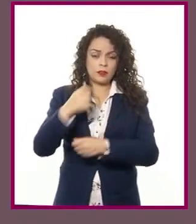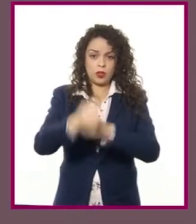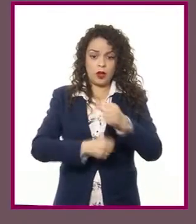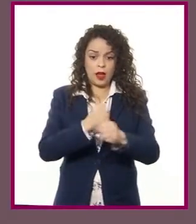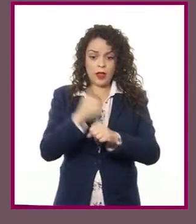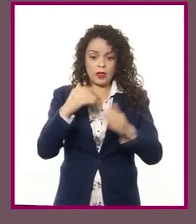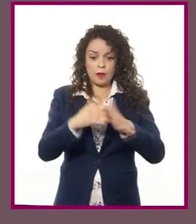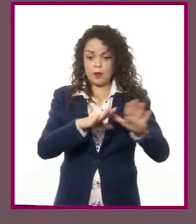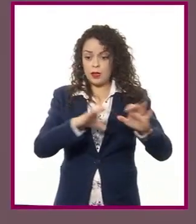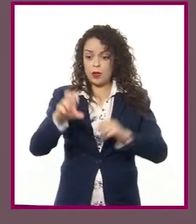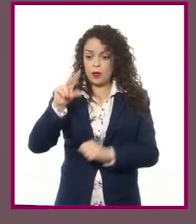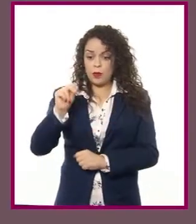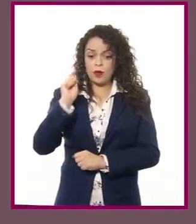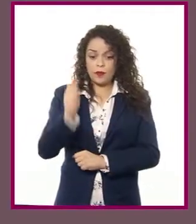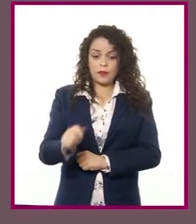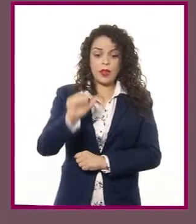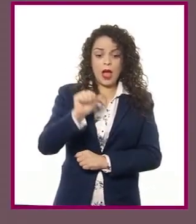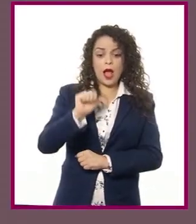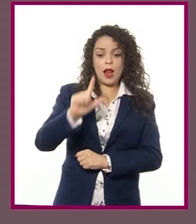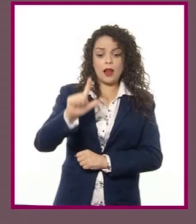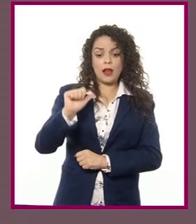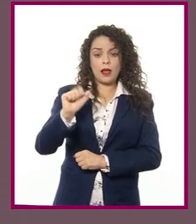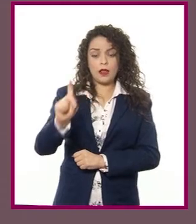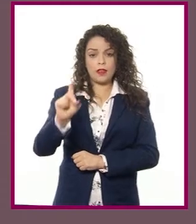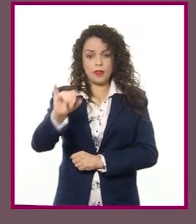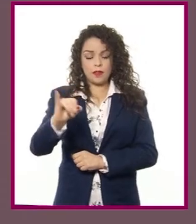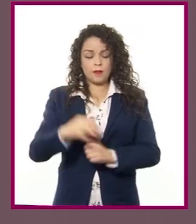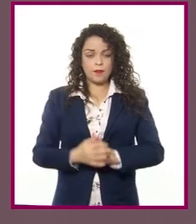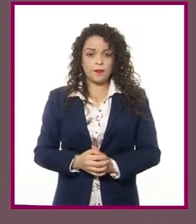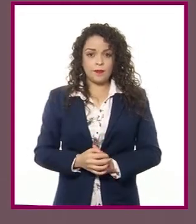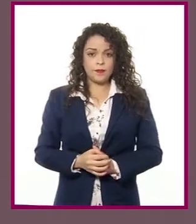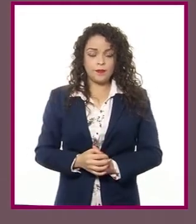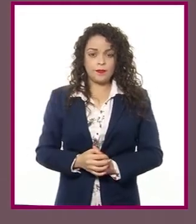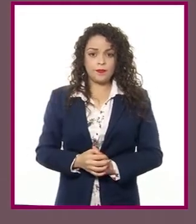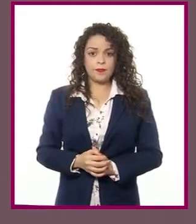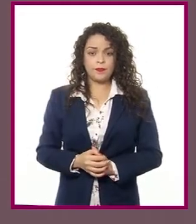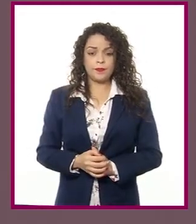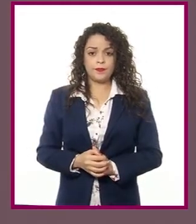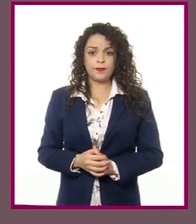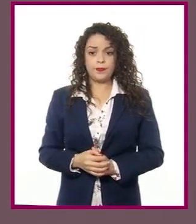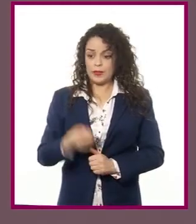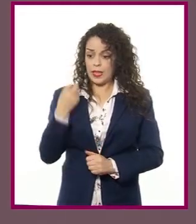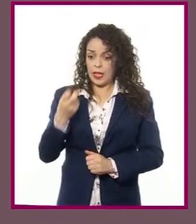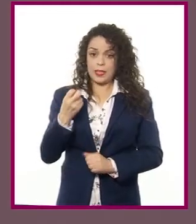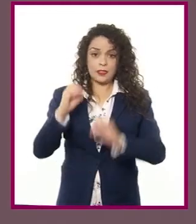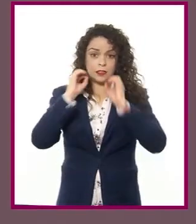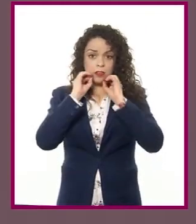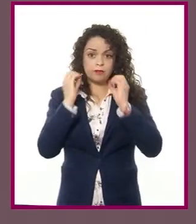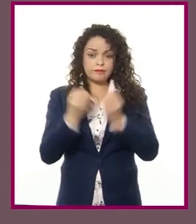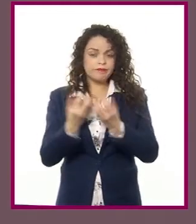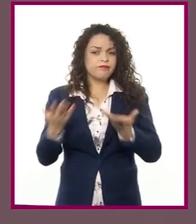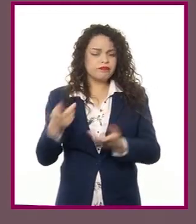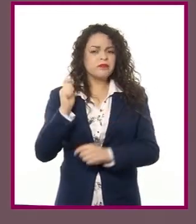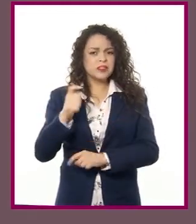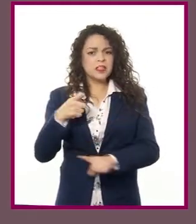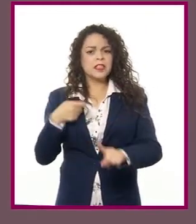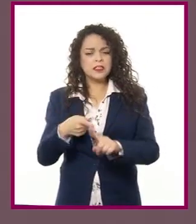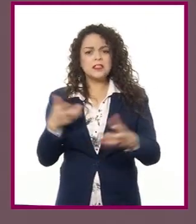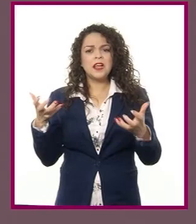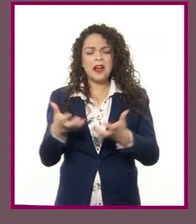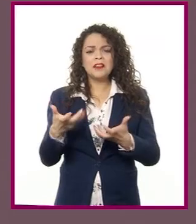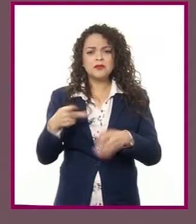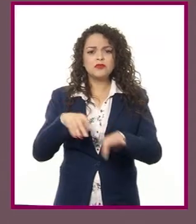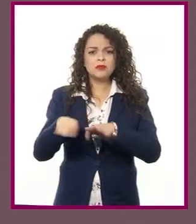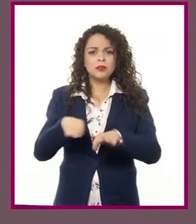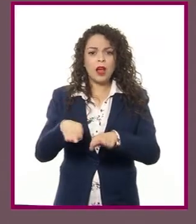la Asociación Latinoamericana de Integración, ALADI. Esta organización tiene la finalidad de eliminar gradualmente